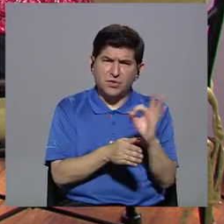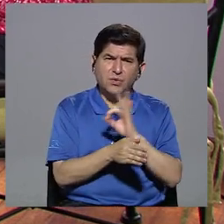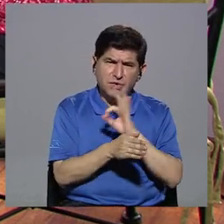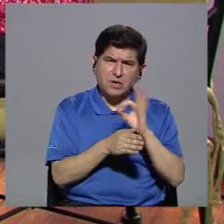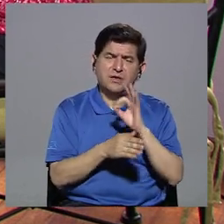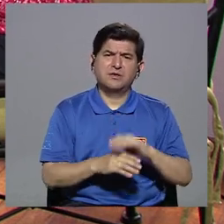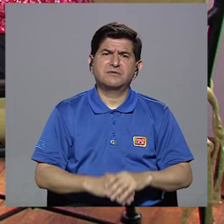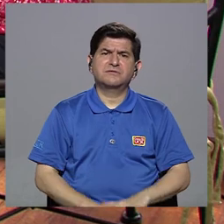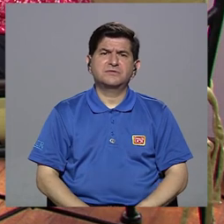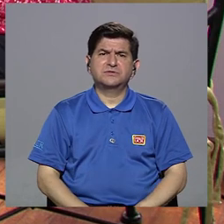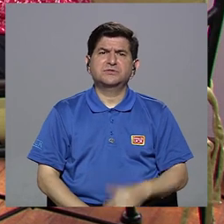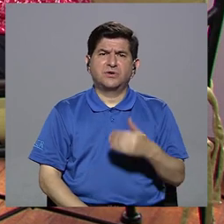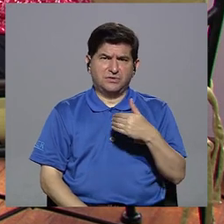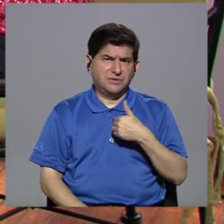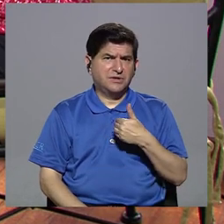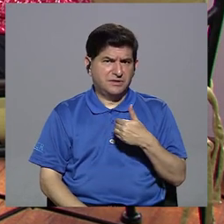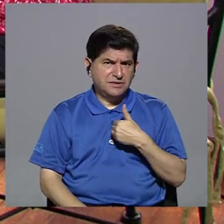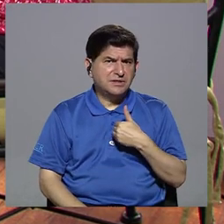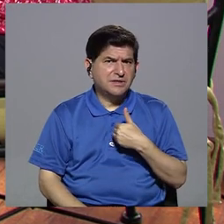funcionamiento